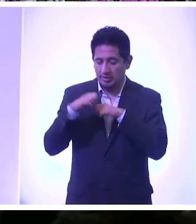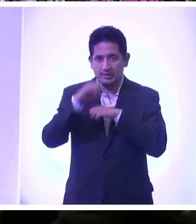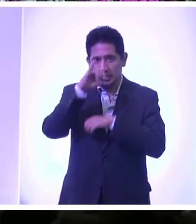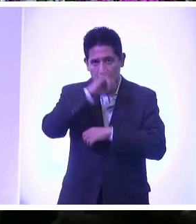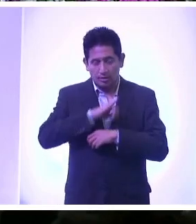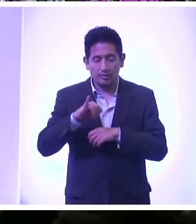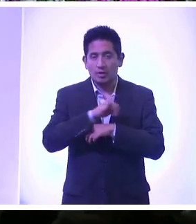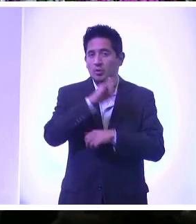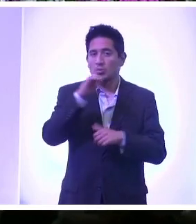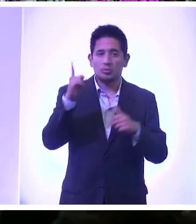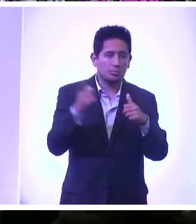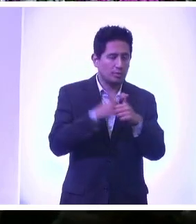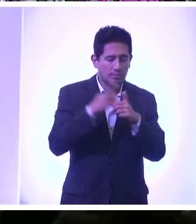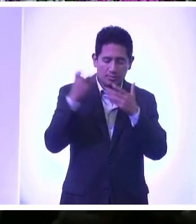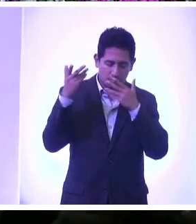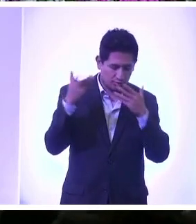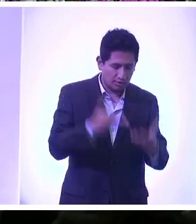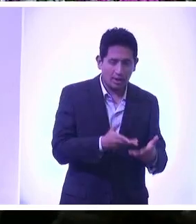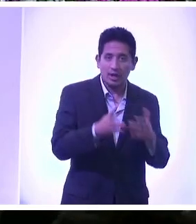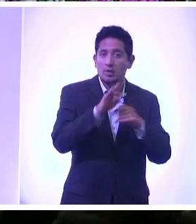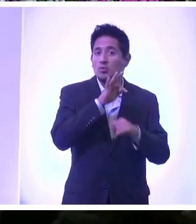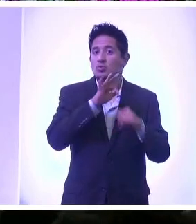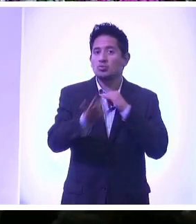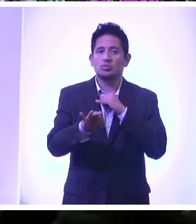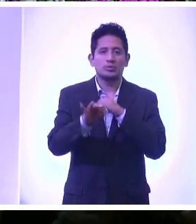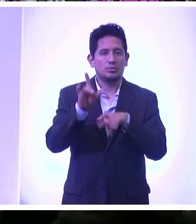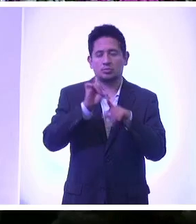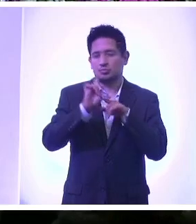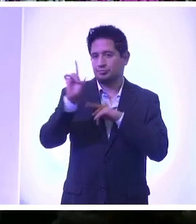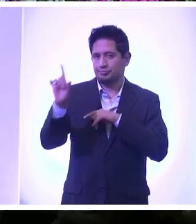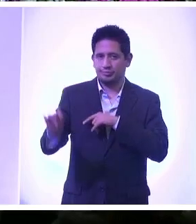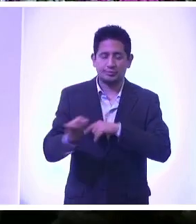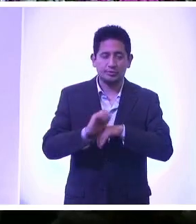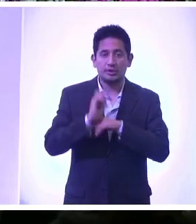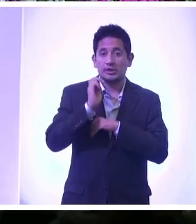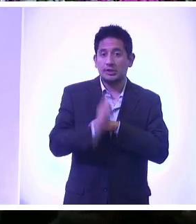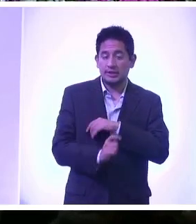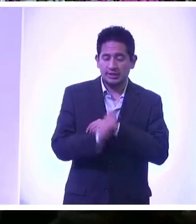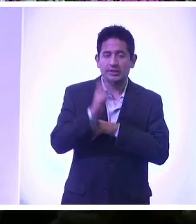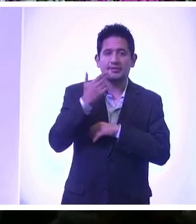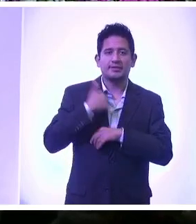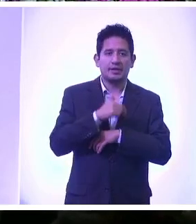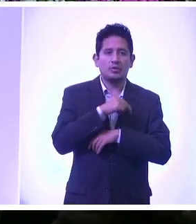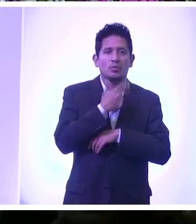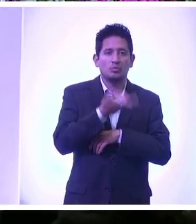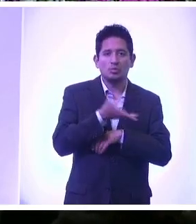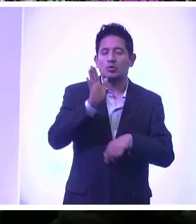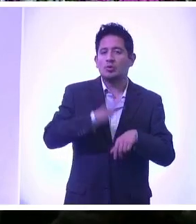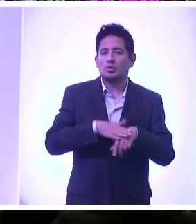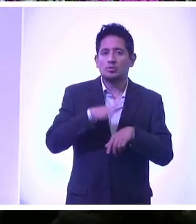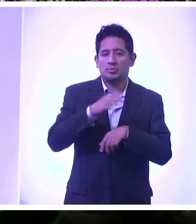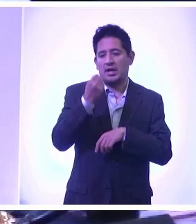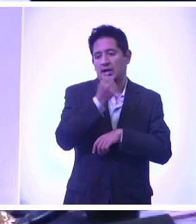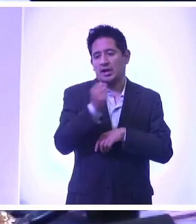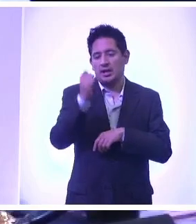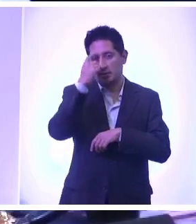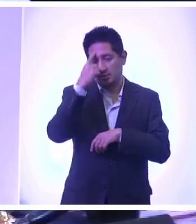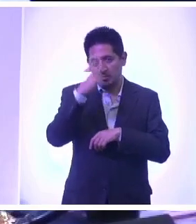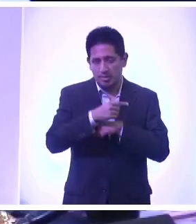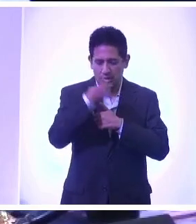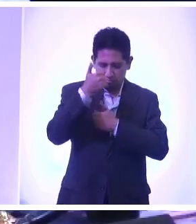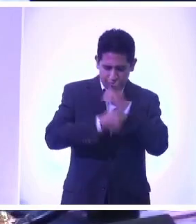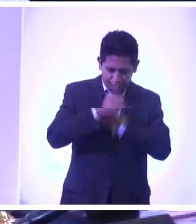abrir y los últimos en irnos al finalizar la noche eso no quiere decir que seamos más competitivos no Ahora hay un tema de